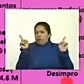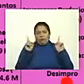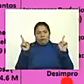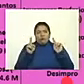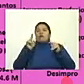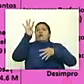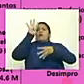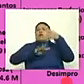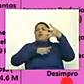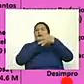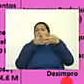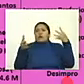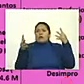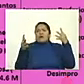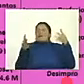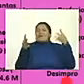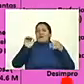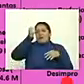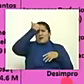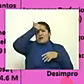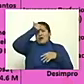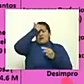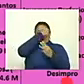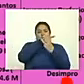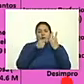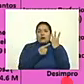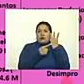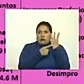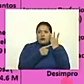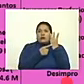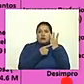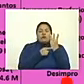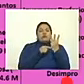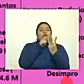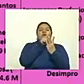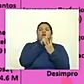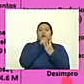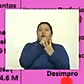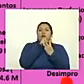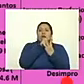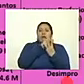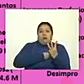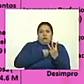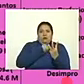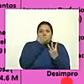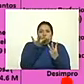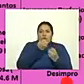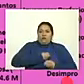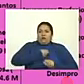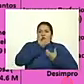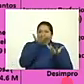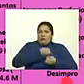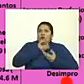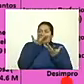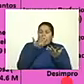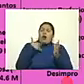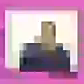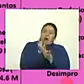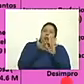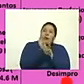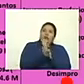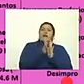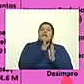se hace sobre la base de 3 grandes pilares. Uno, las confesiones. La